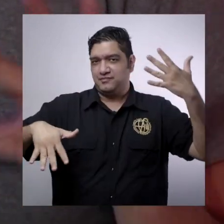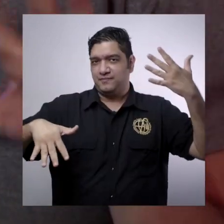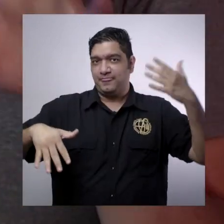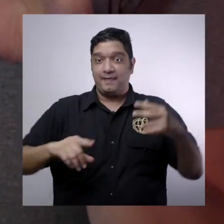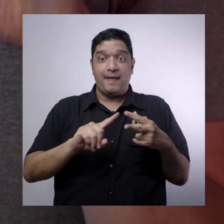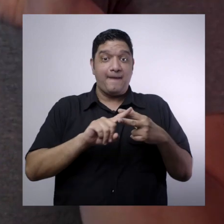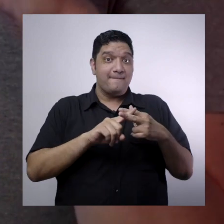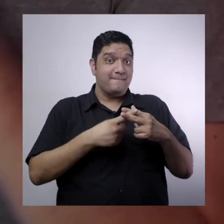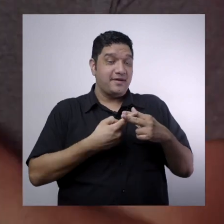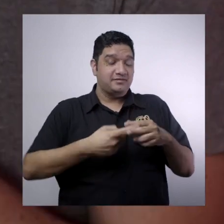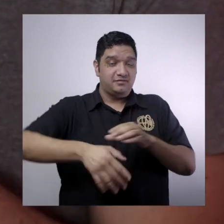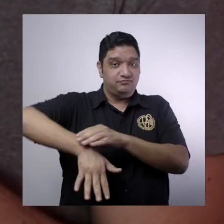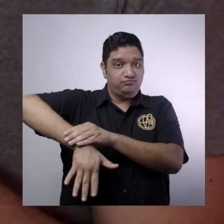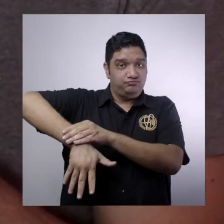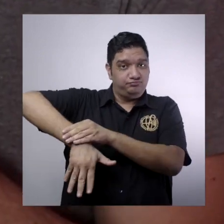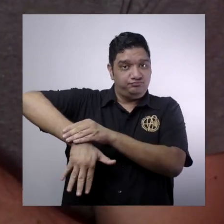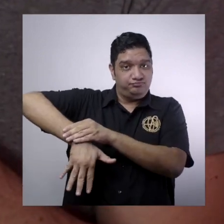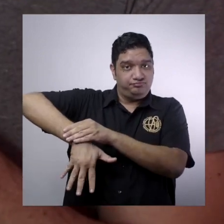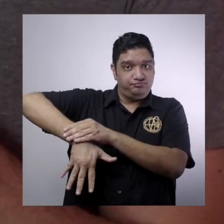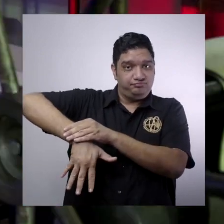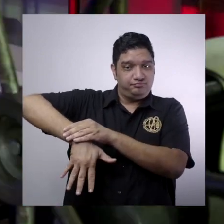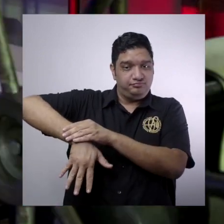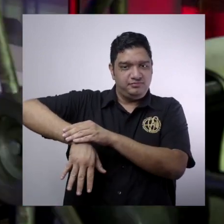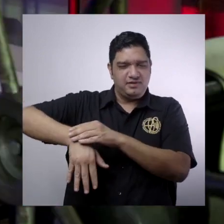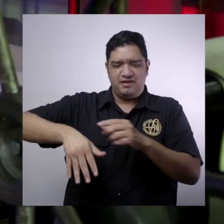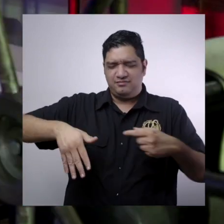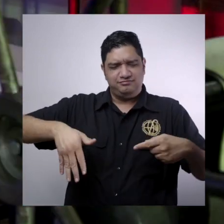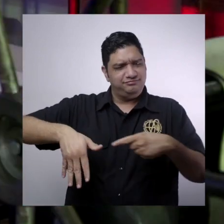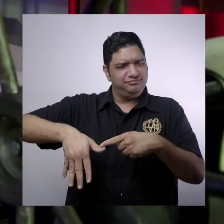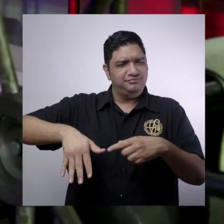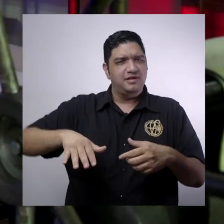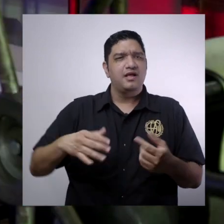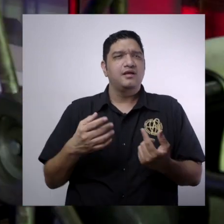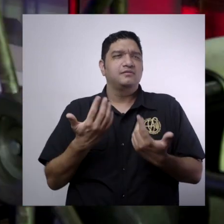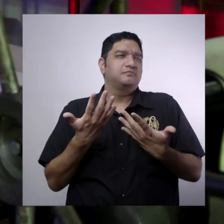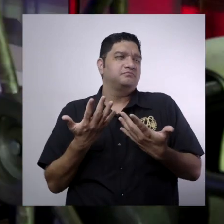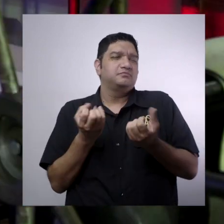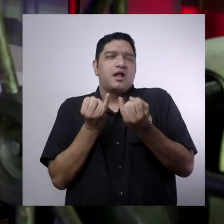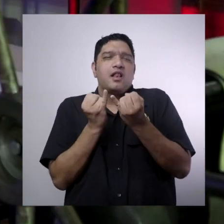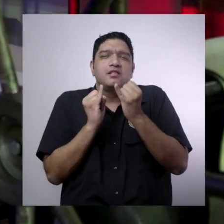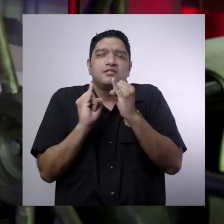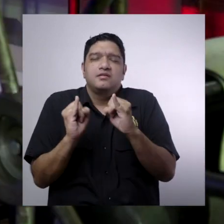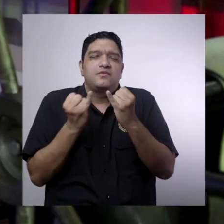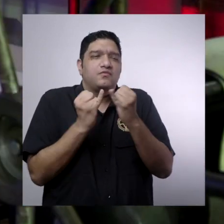raíces, que sería como las individualidades,